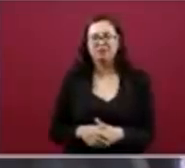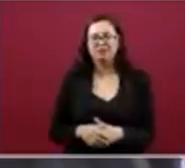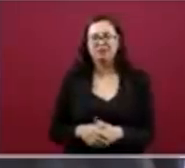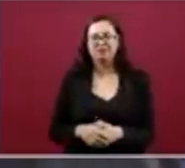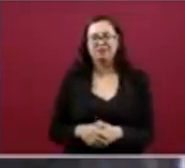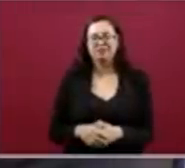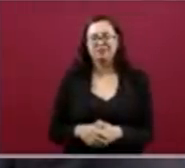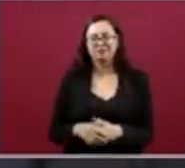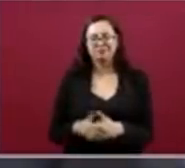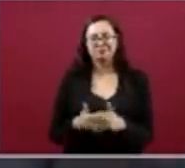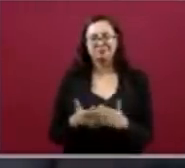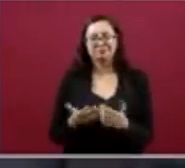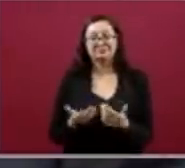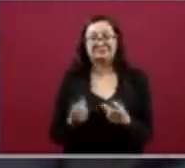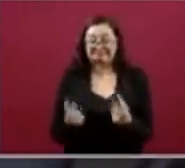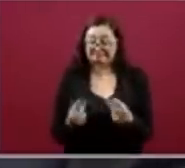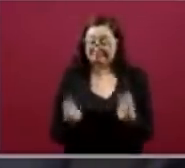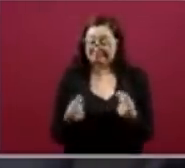Pero es,